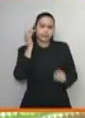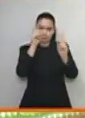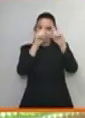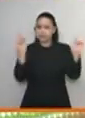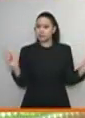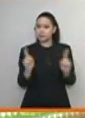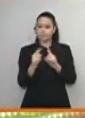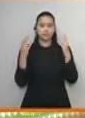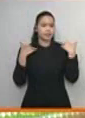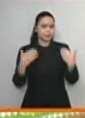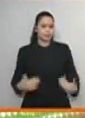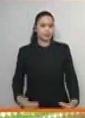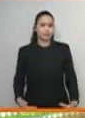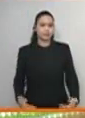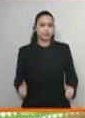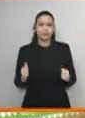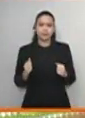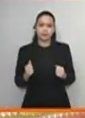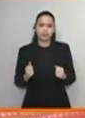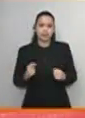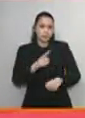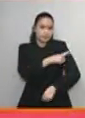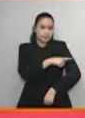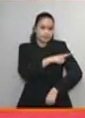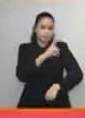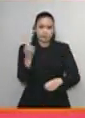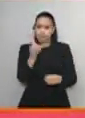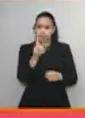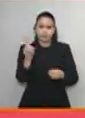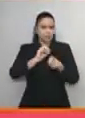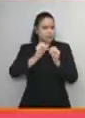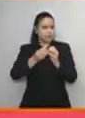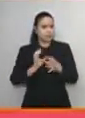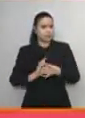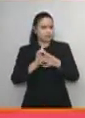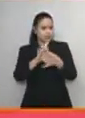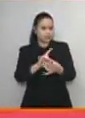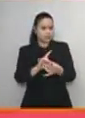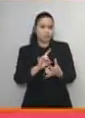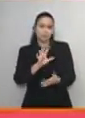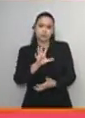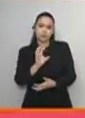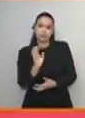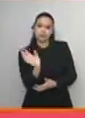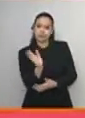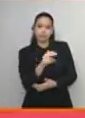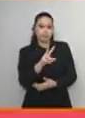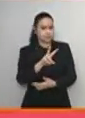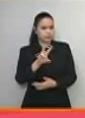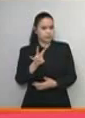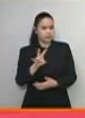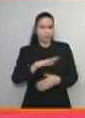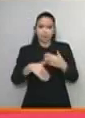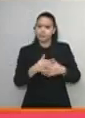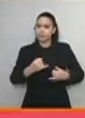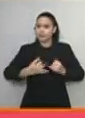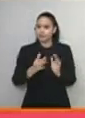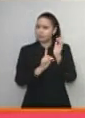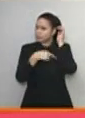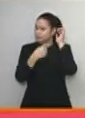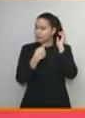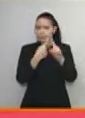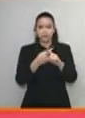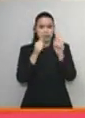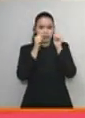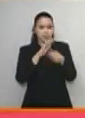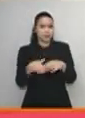cuadro del cuerpo lo podemos ubicar justamente en el antebrazo derecho. Números que se le relacionan 50 y 27. Para todos los jugadores de Multi-X,